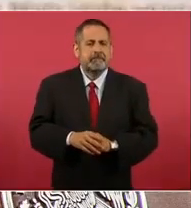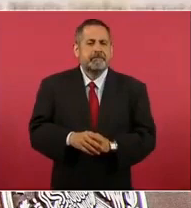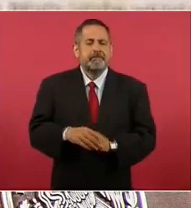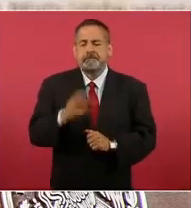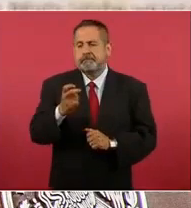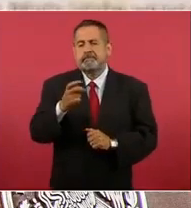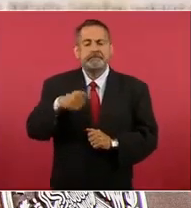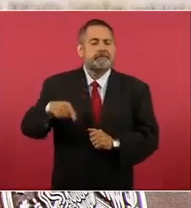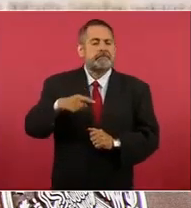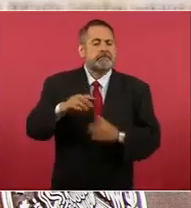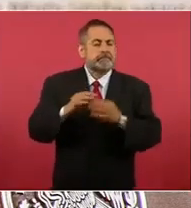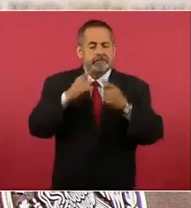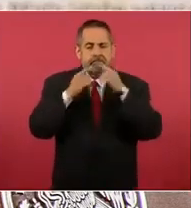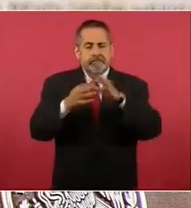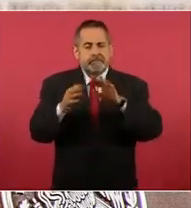y estos